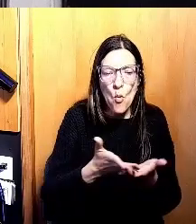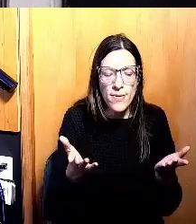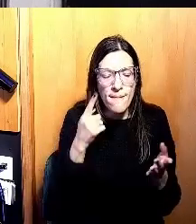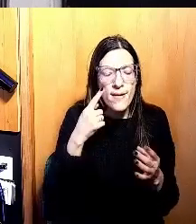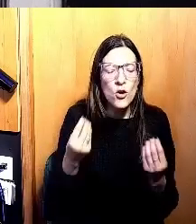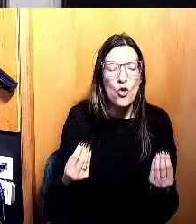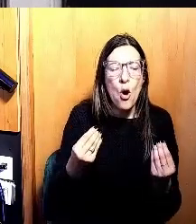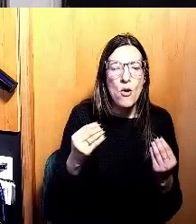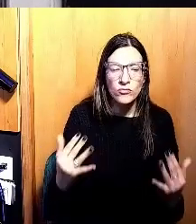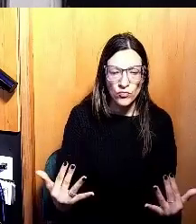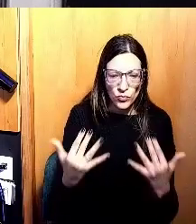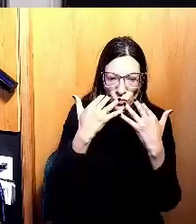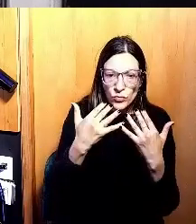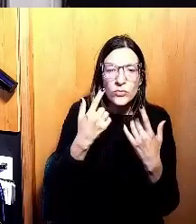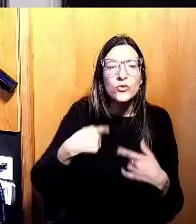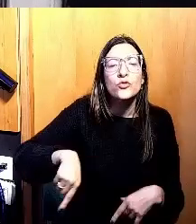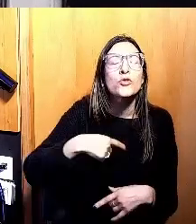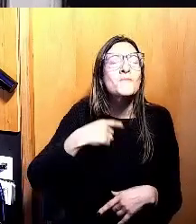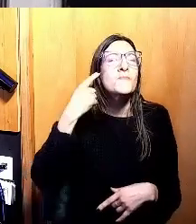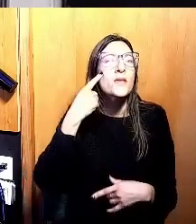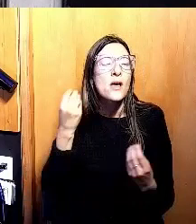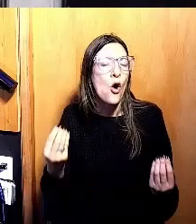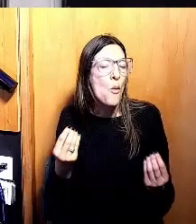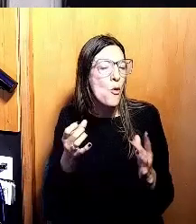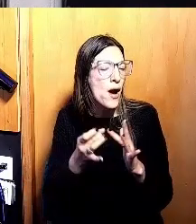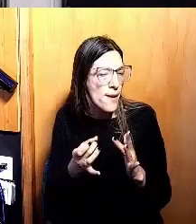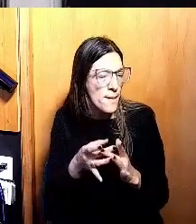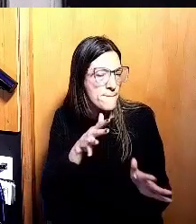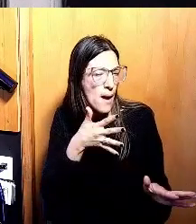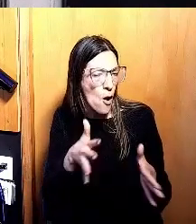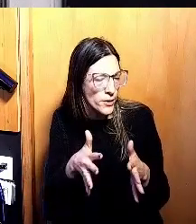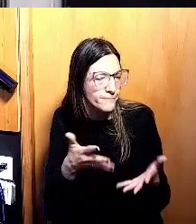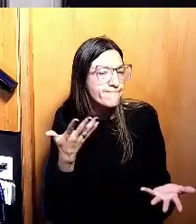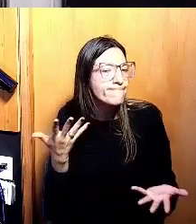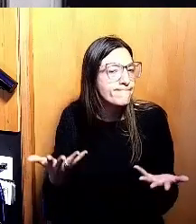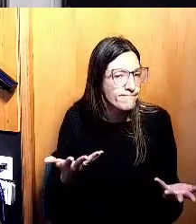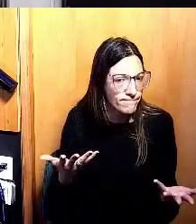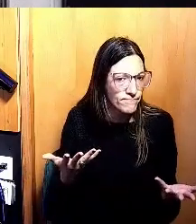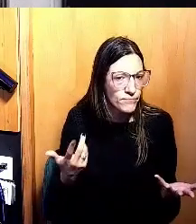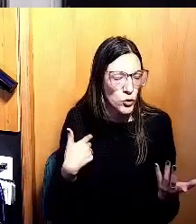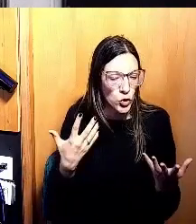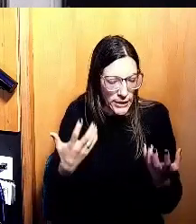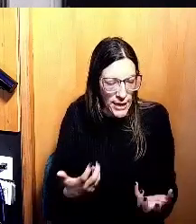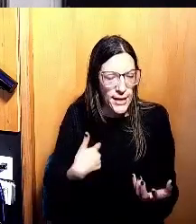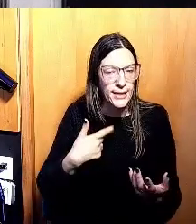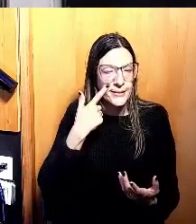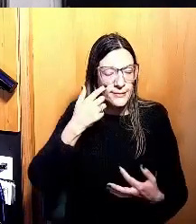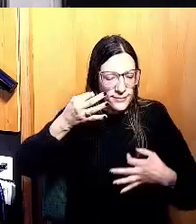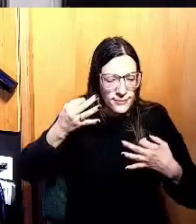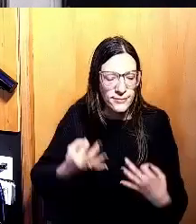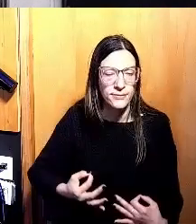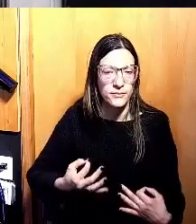la calidad del aire de acuerdo a determinados parámetros, también de conocer cuál es un